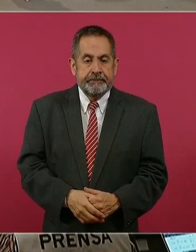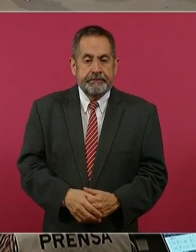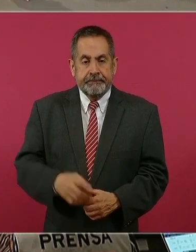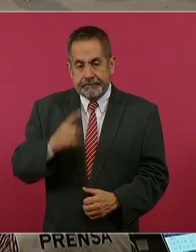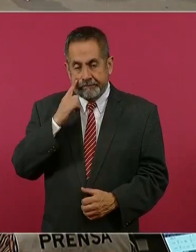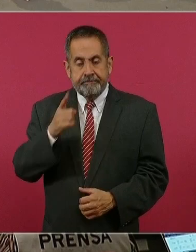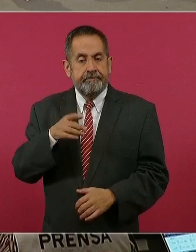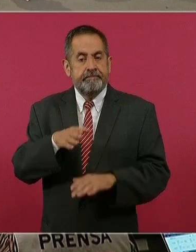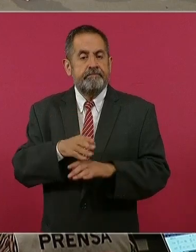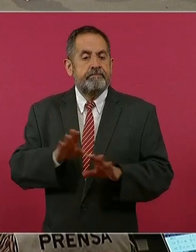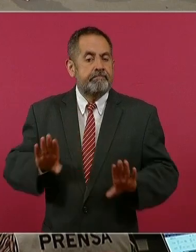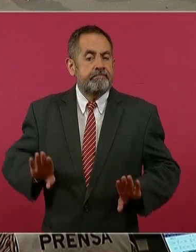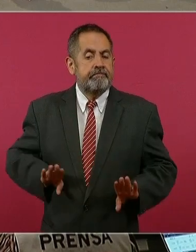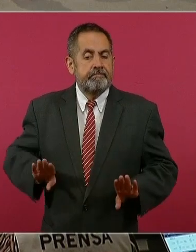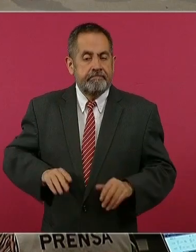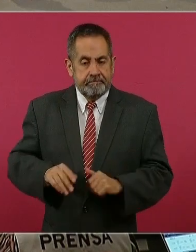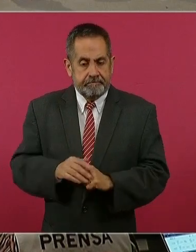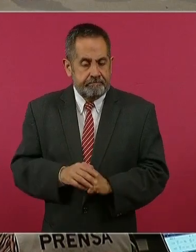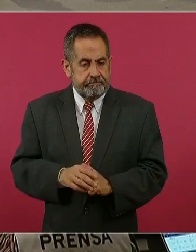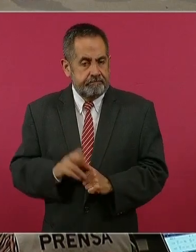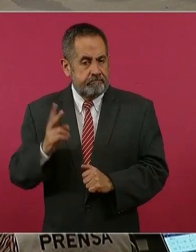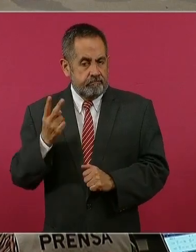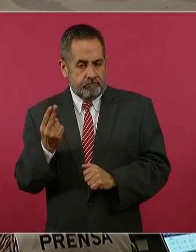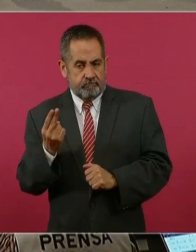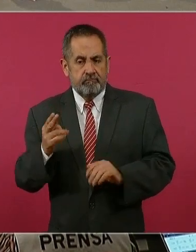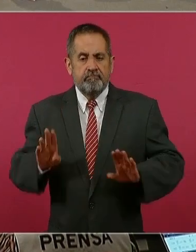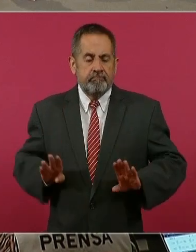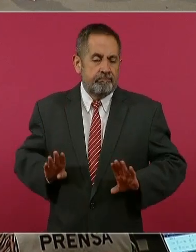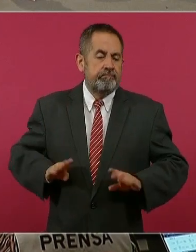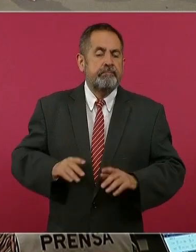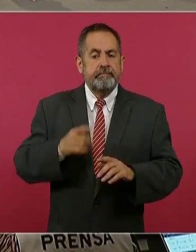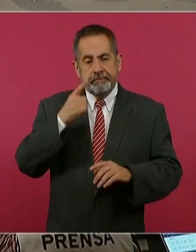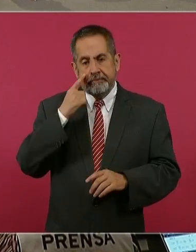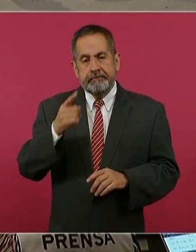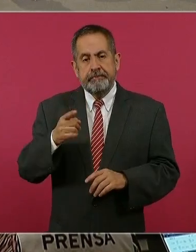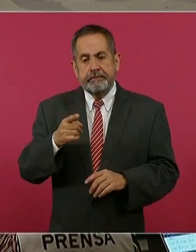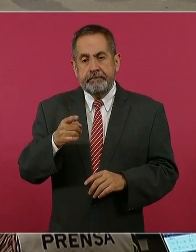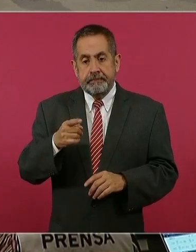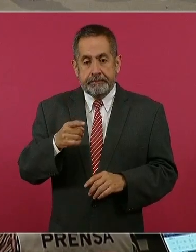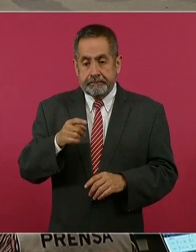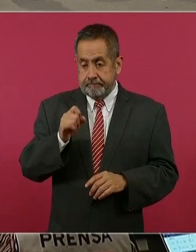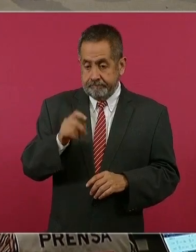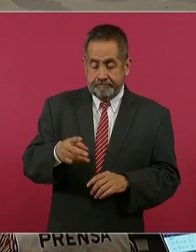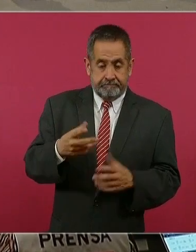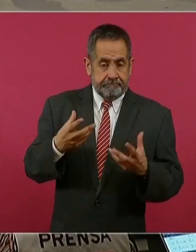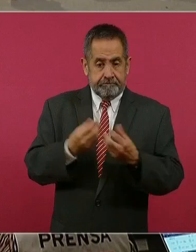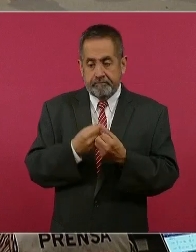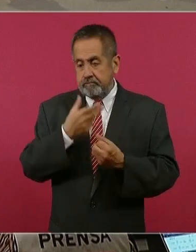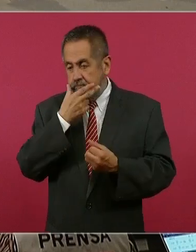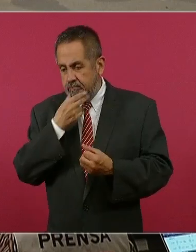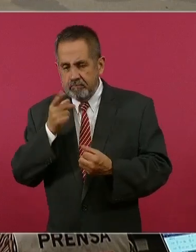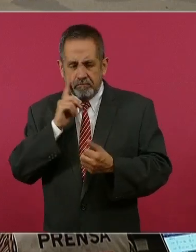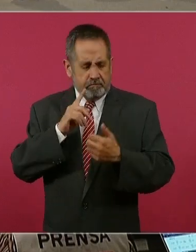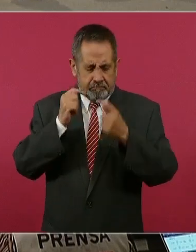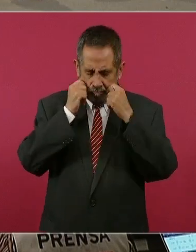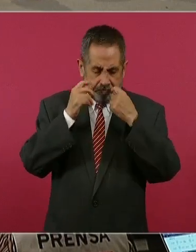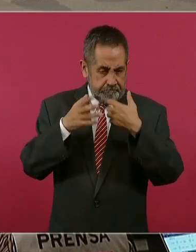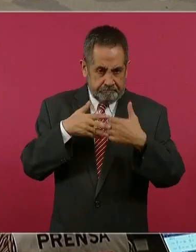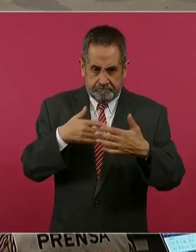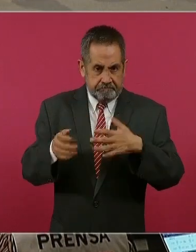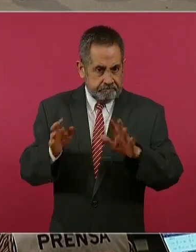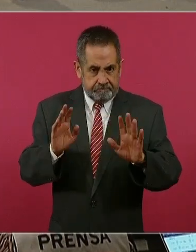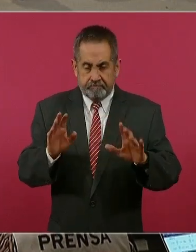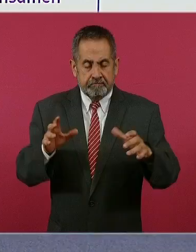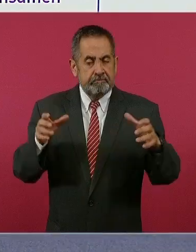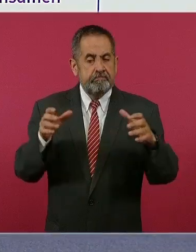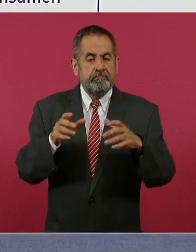caso de la pareja. En algunos estudios se muestra que entre miembros de una pareja, sean hombres, sean mujeres, en cualquier